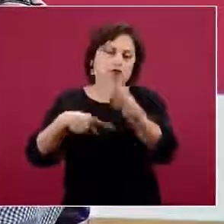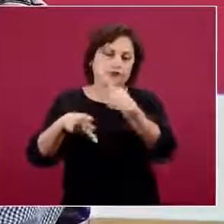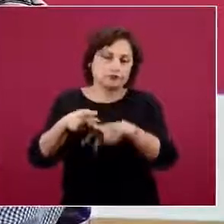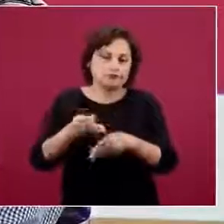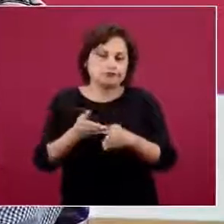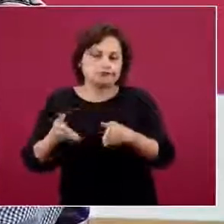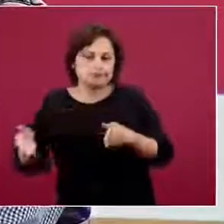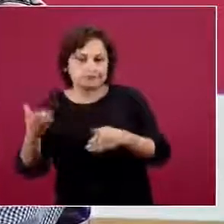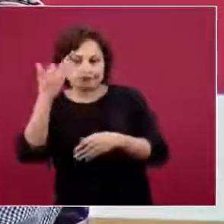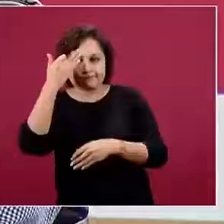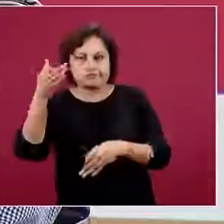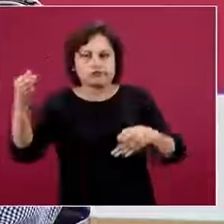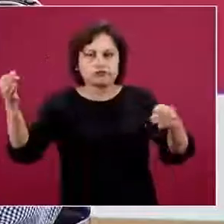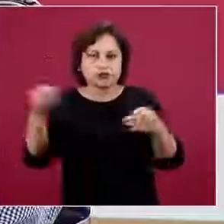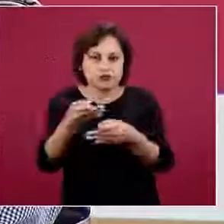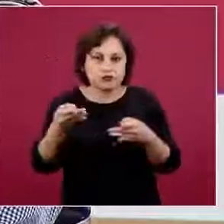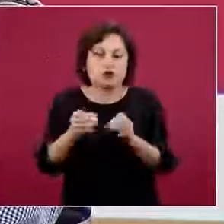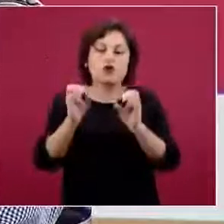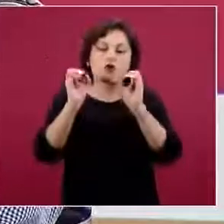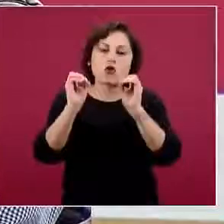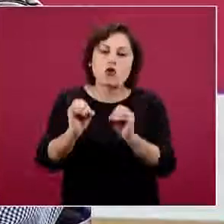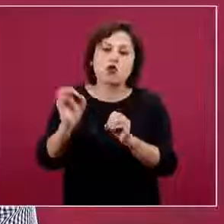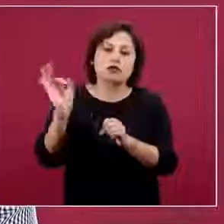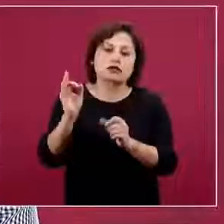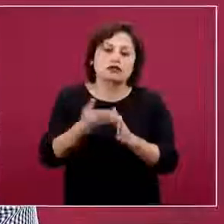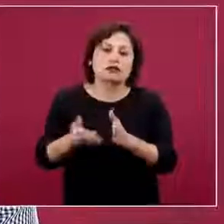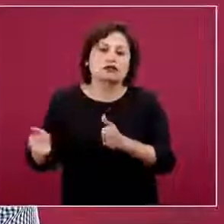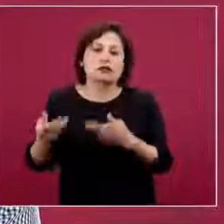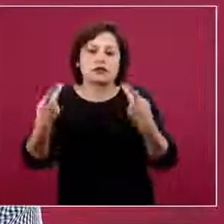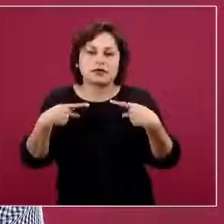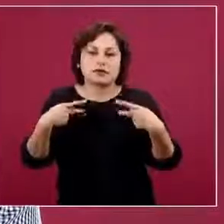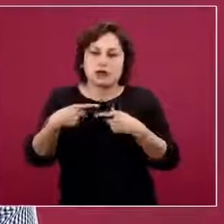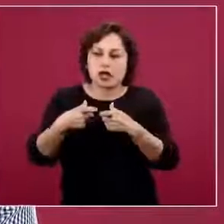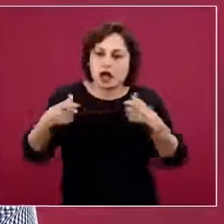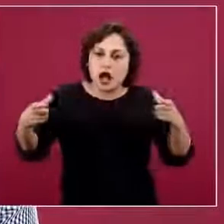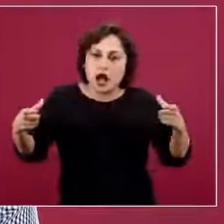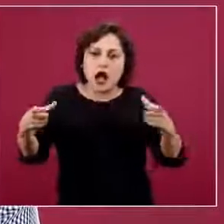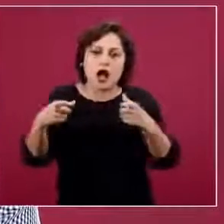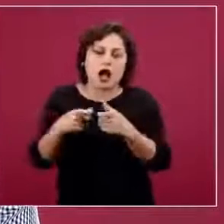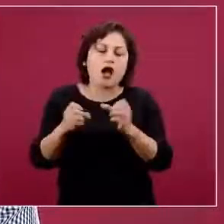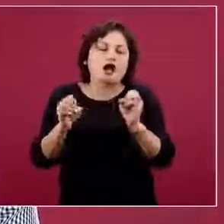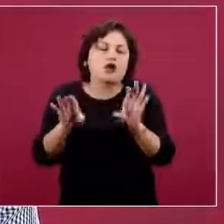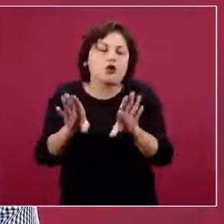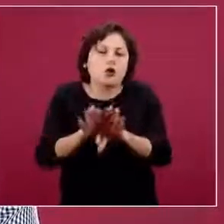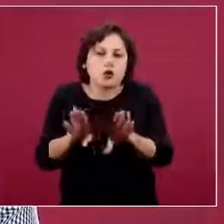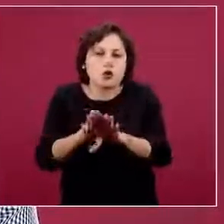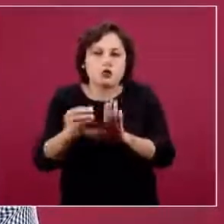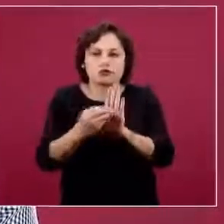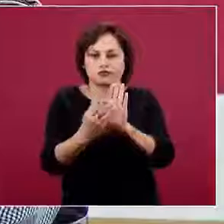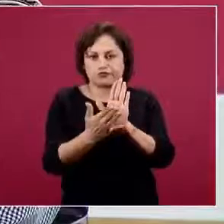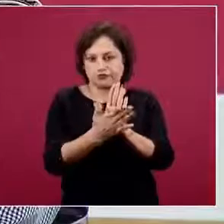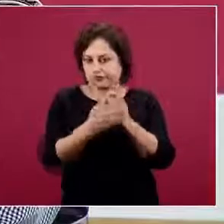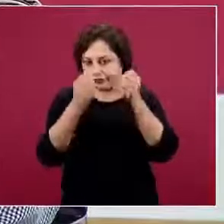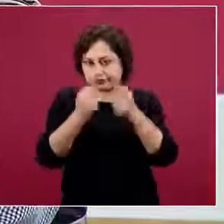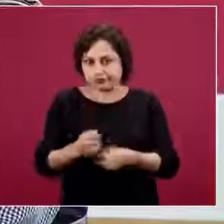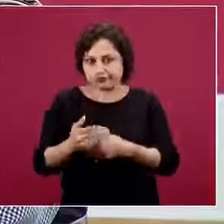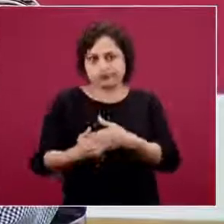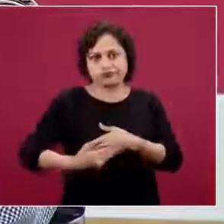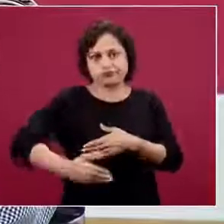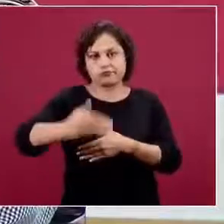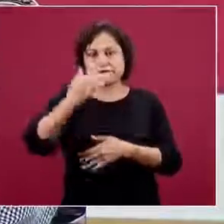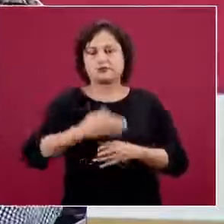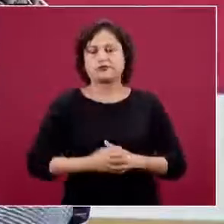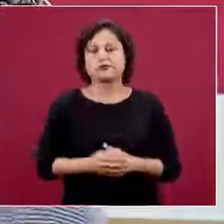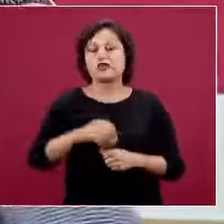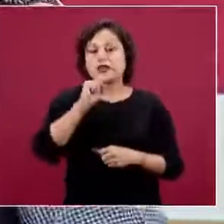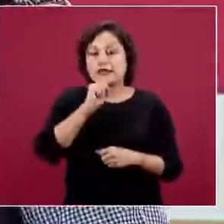señales tempranas de un incremento importante, y sobre todo, lógicamente, cómo se produce el comportamiento